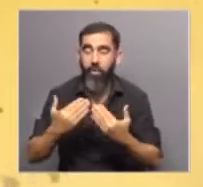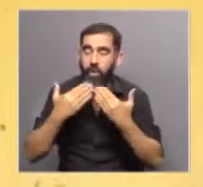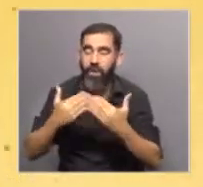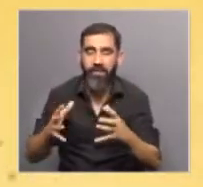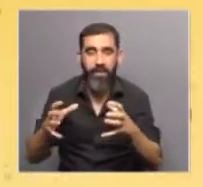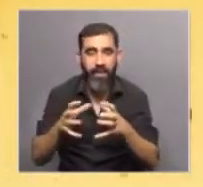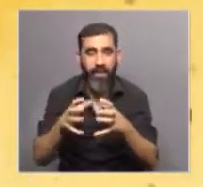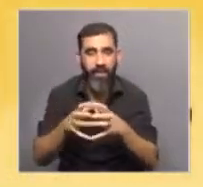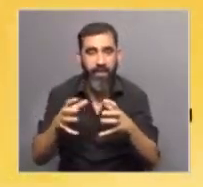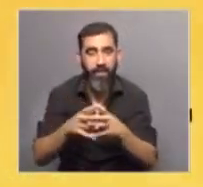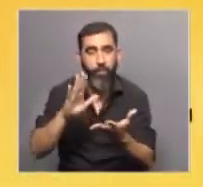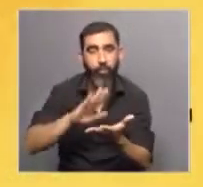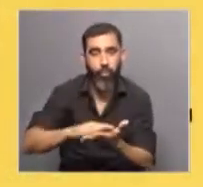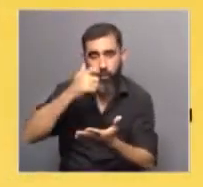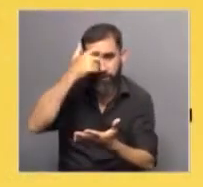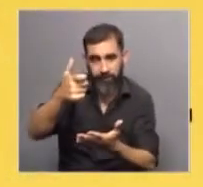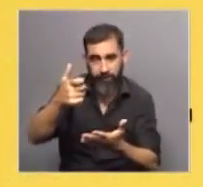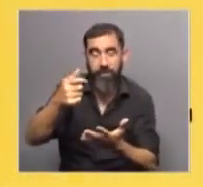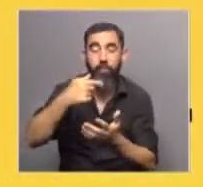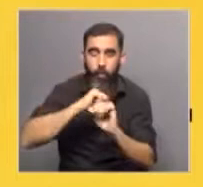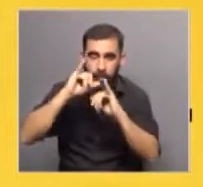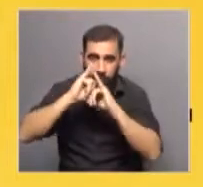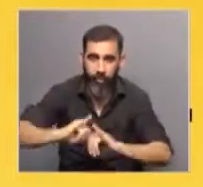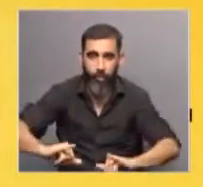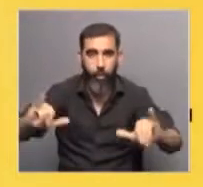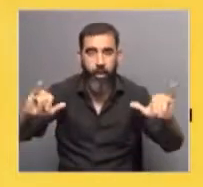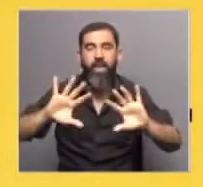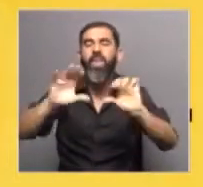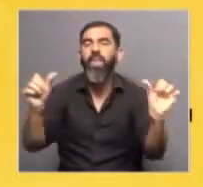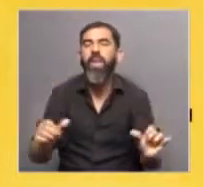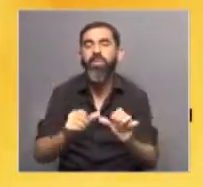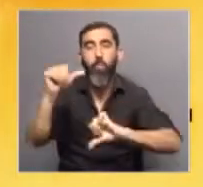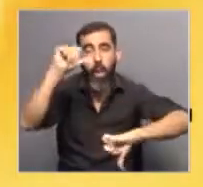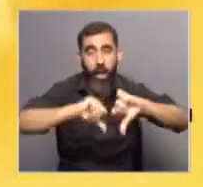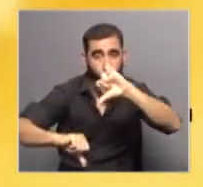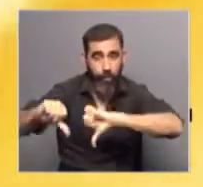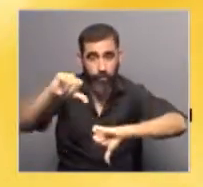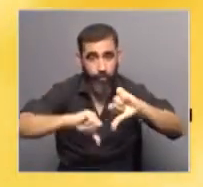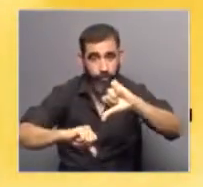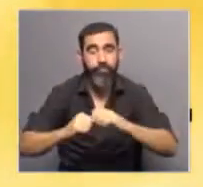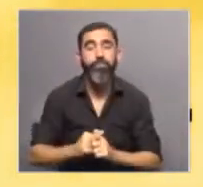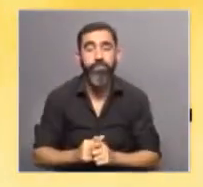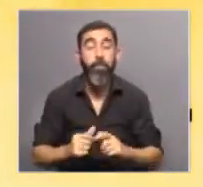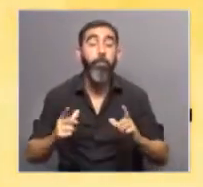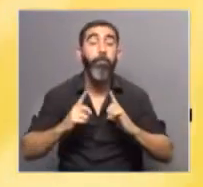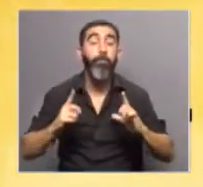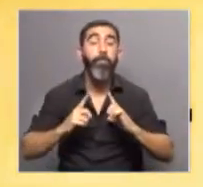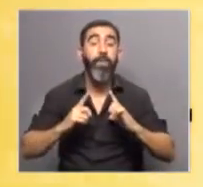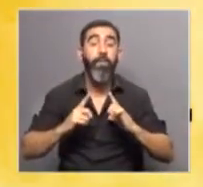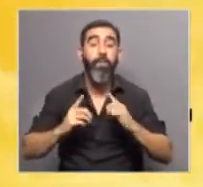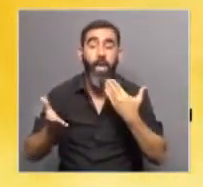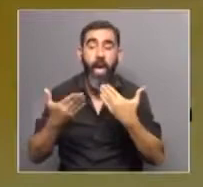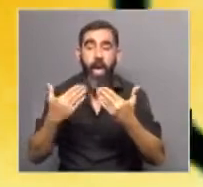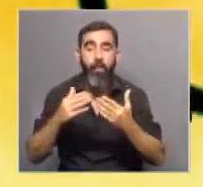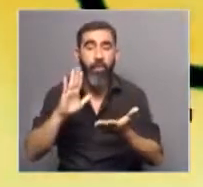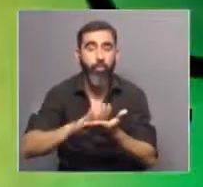el equipo de Sobre Ciencia por permitirnos divulgar lo que hacemos dentro del laboratorio. Y espero que luego de hablar un poco